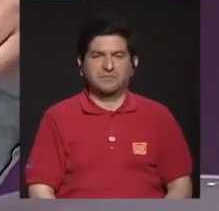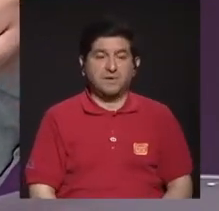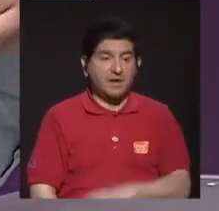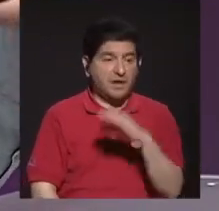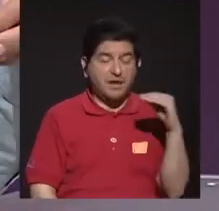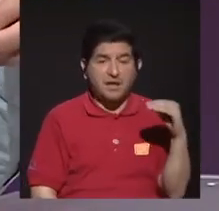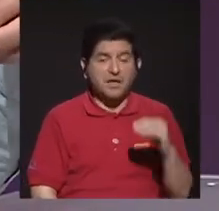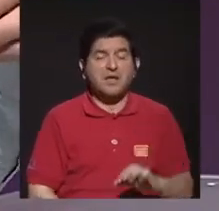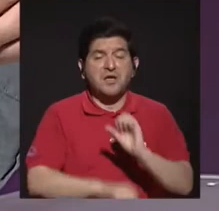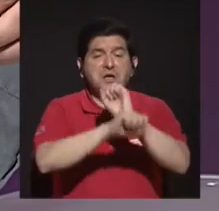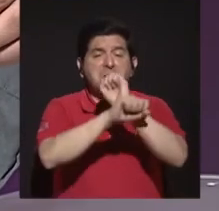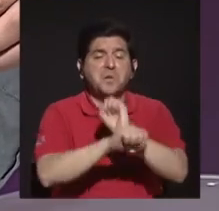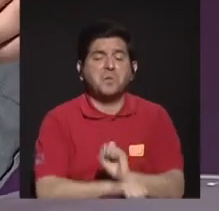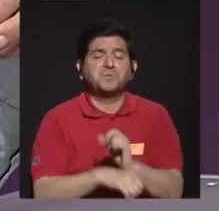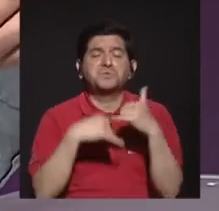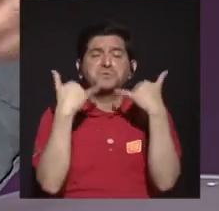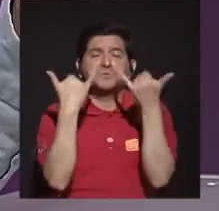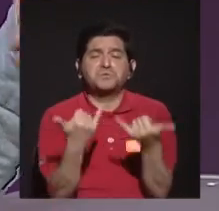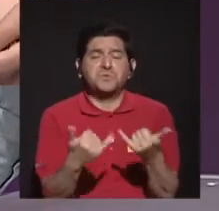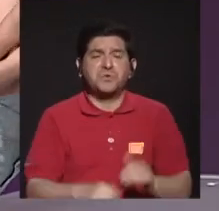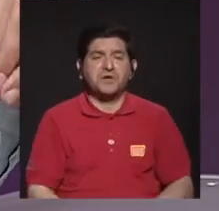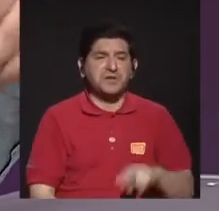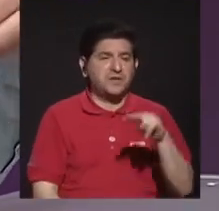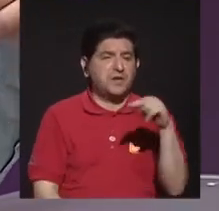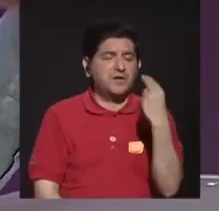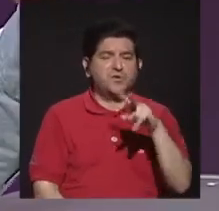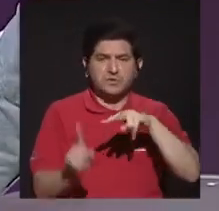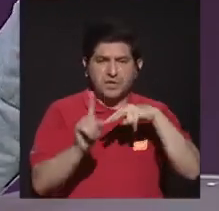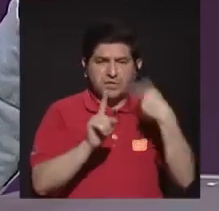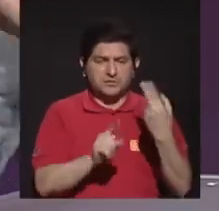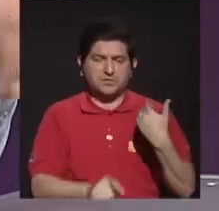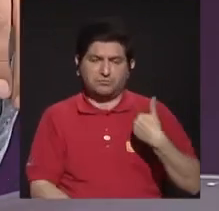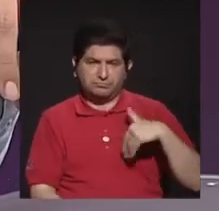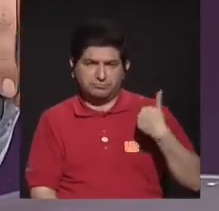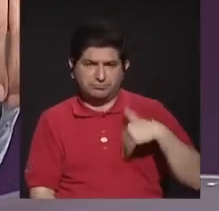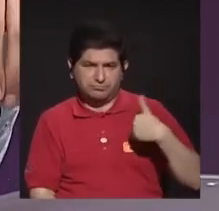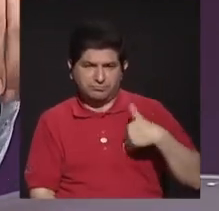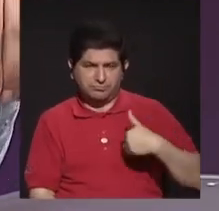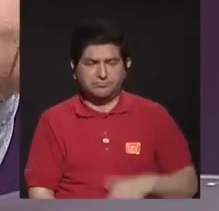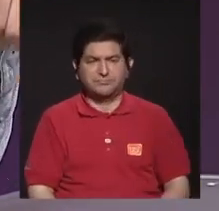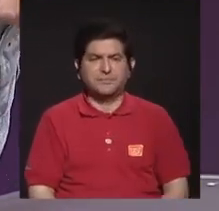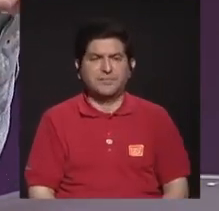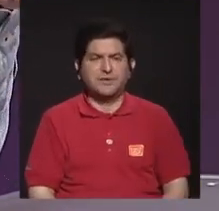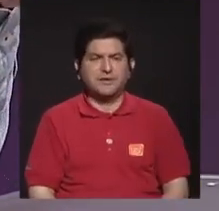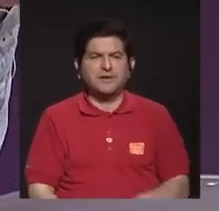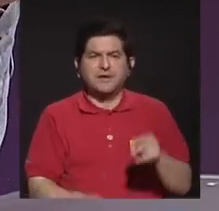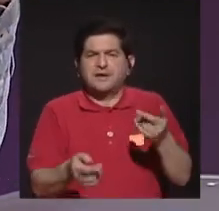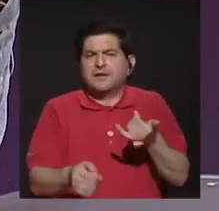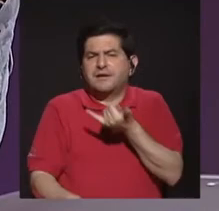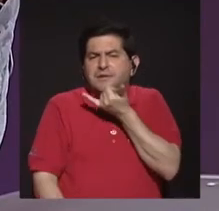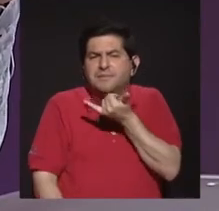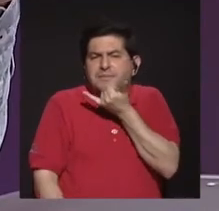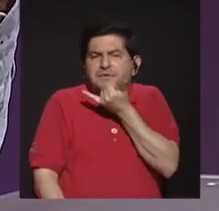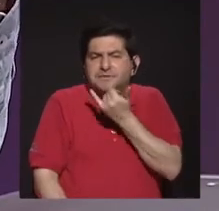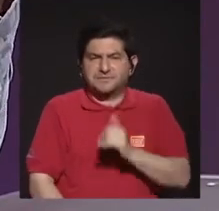se les ha hecho un hábito crear noticias desde una perspectiva masculina. Ocurre